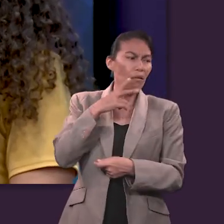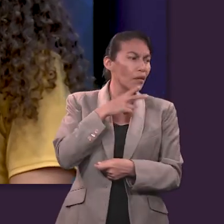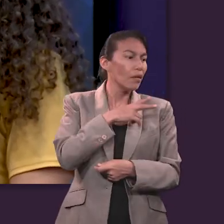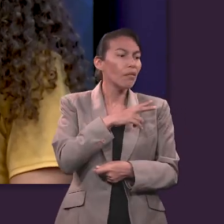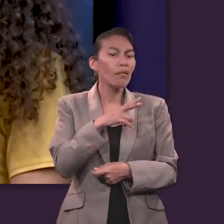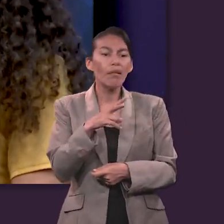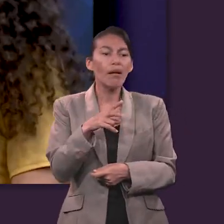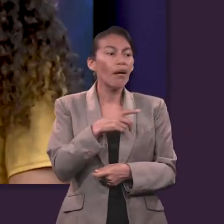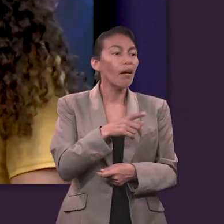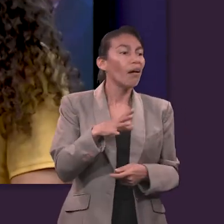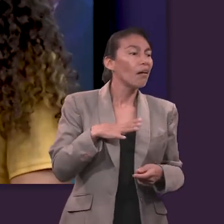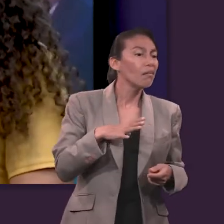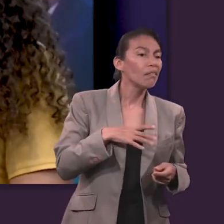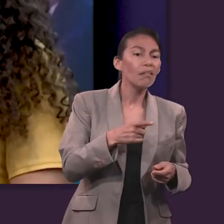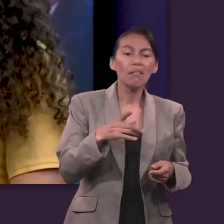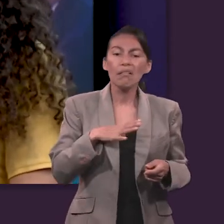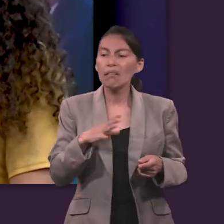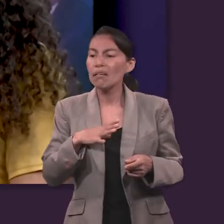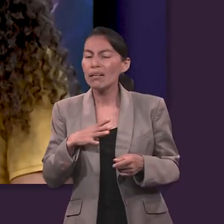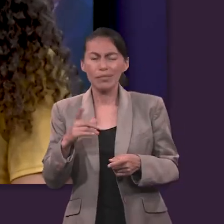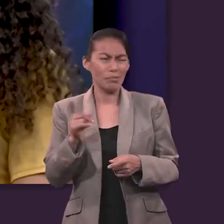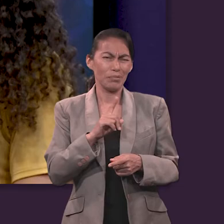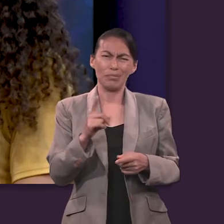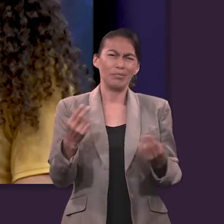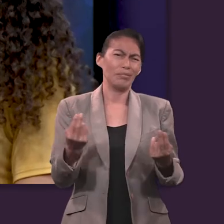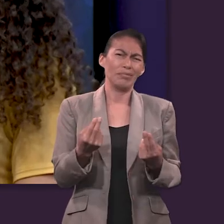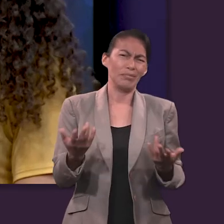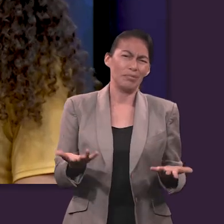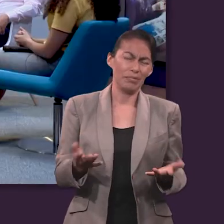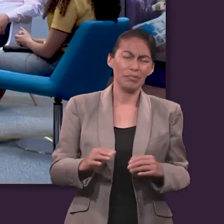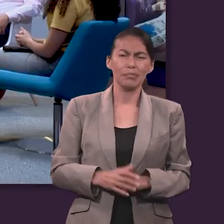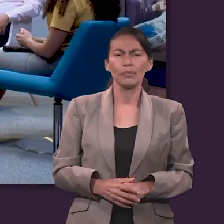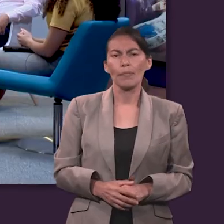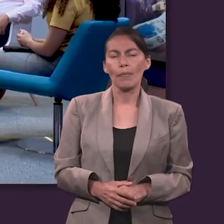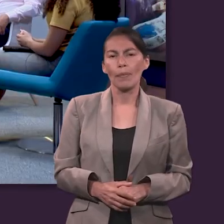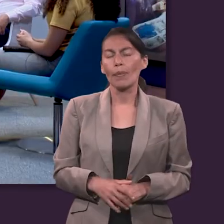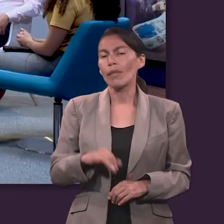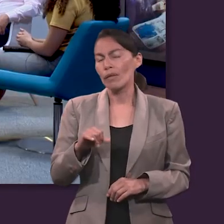cielo, no voy a estar necesitando ver las de los demás.